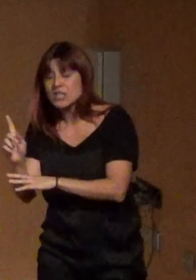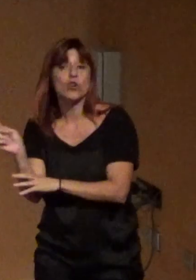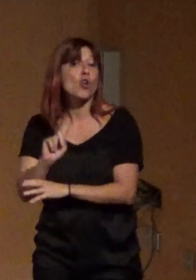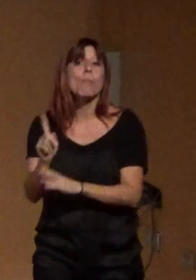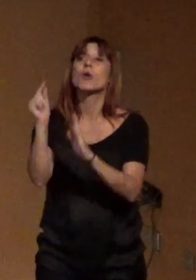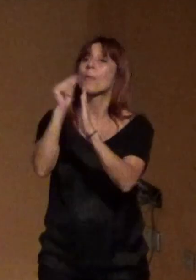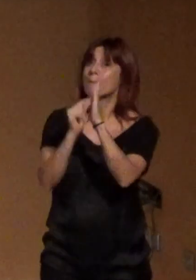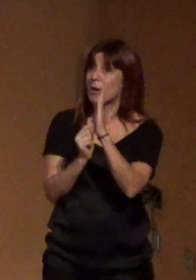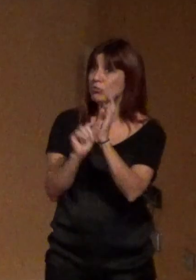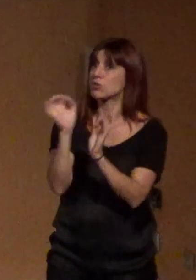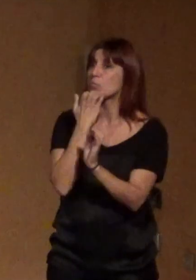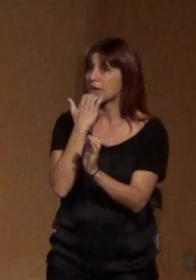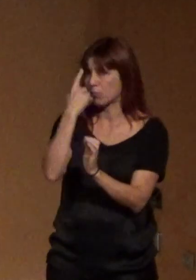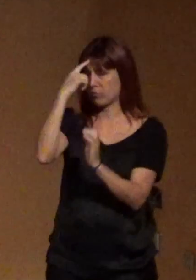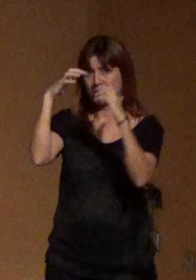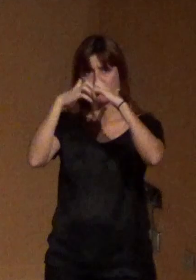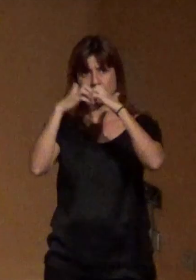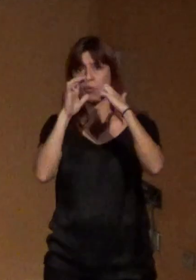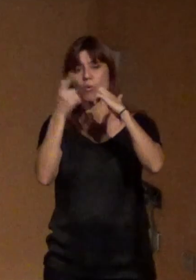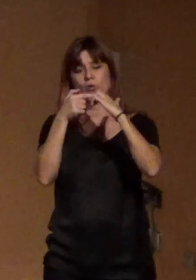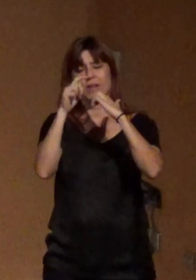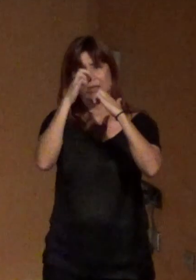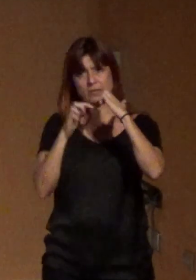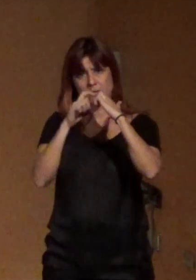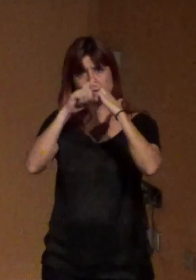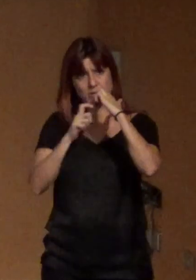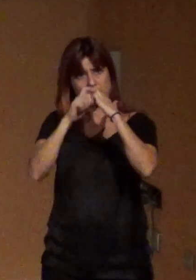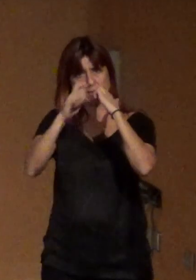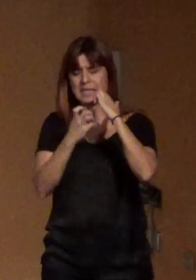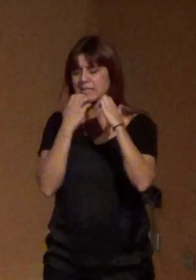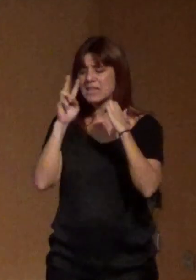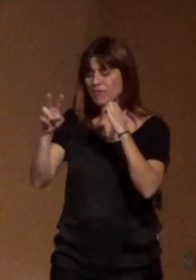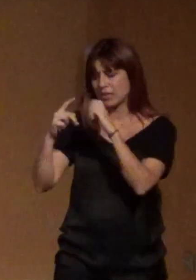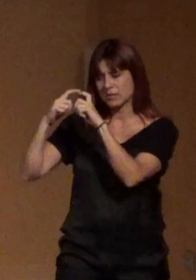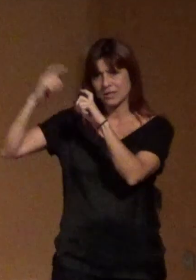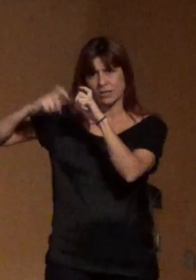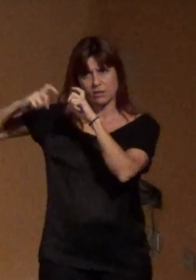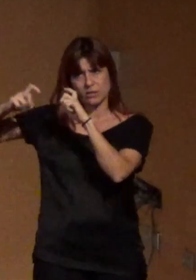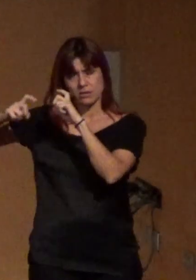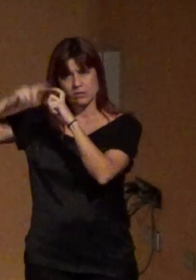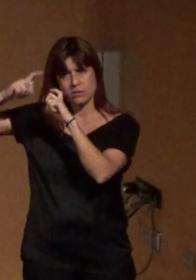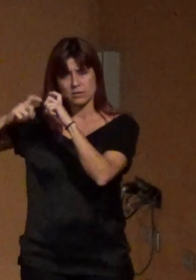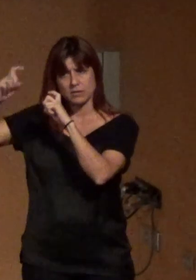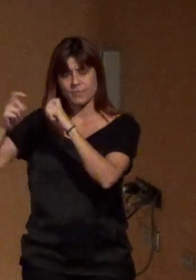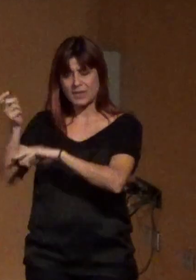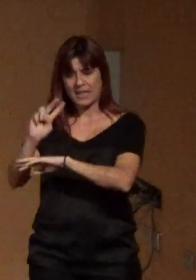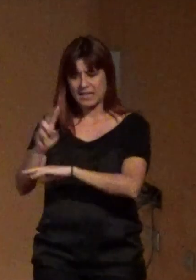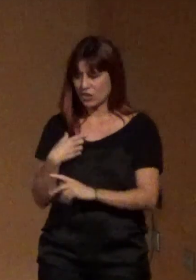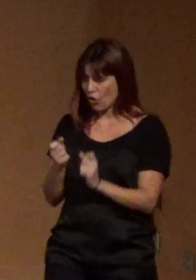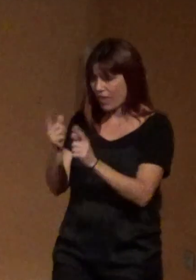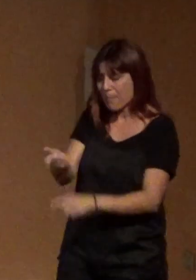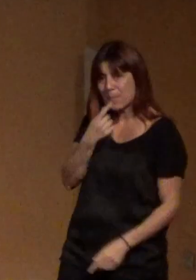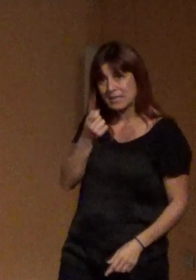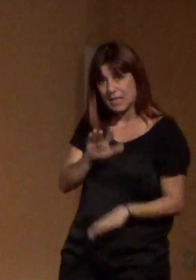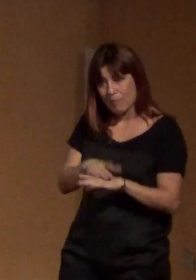centros temporales, vemos estas descargas y tú ves un niño con un electroencefalograma, un TDAH así, y claro, le vas a dar un estimulante que